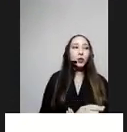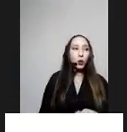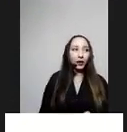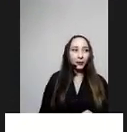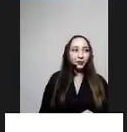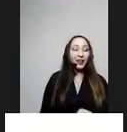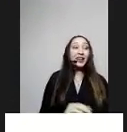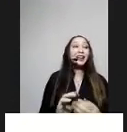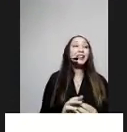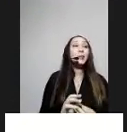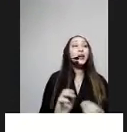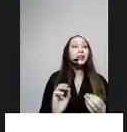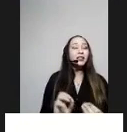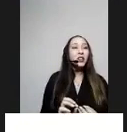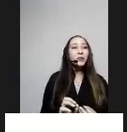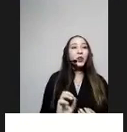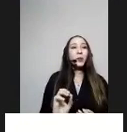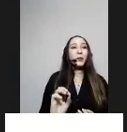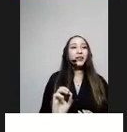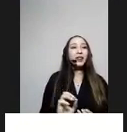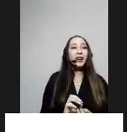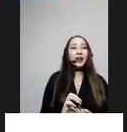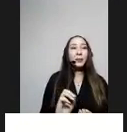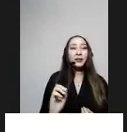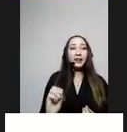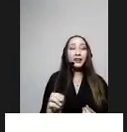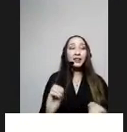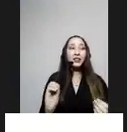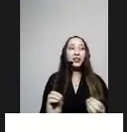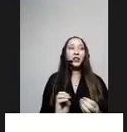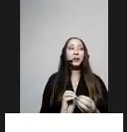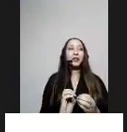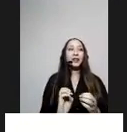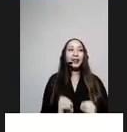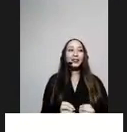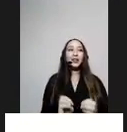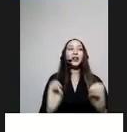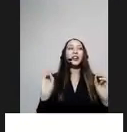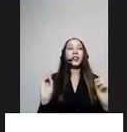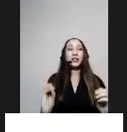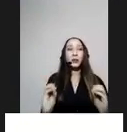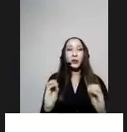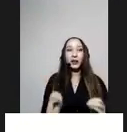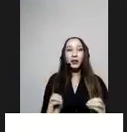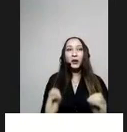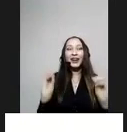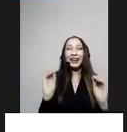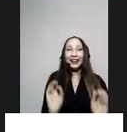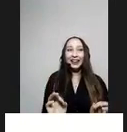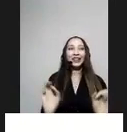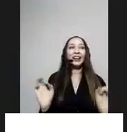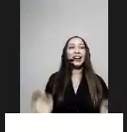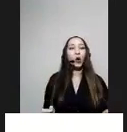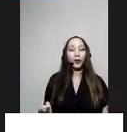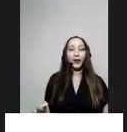sin juzgar. Este tipo de atención nos permite aprender a relacionarnos de manera directa con aquello que está ocurriendo en el aquí